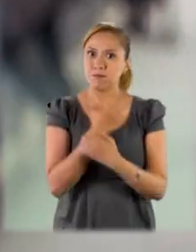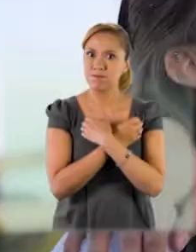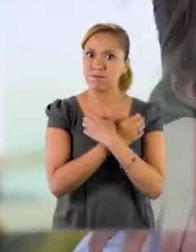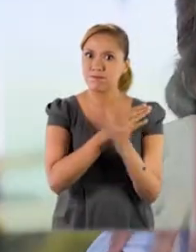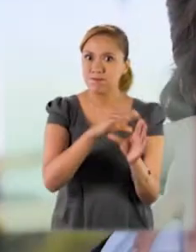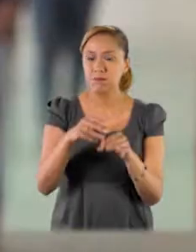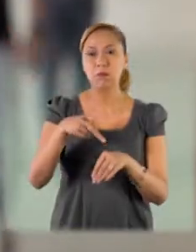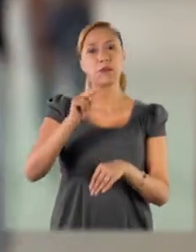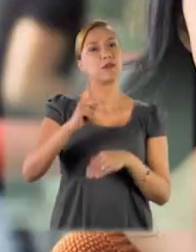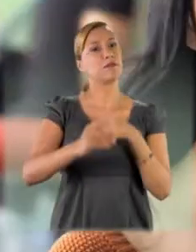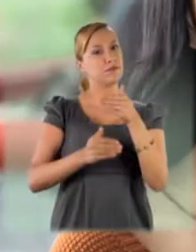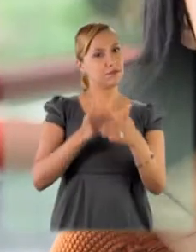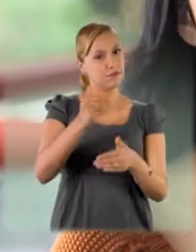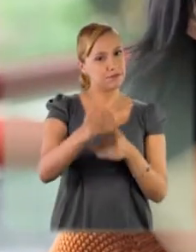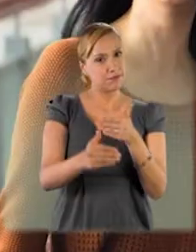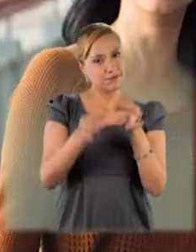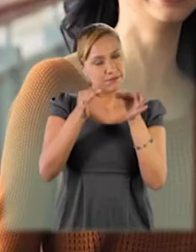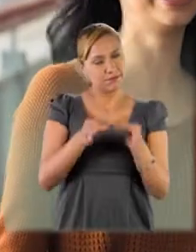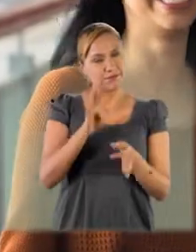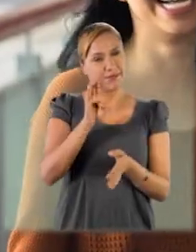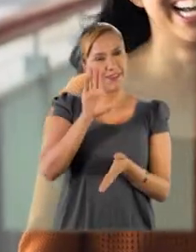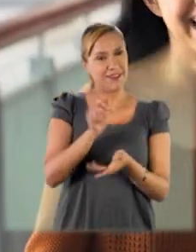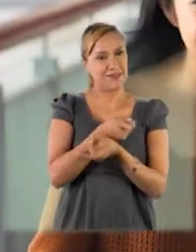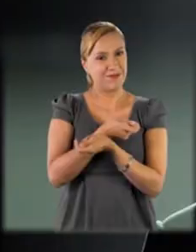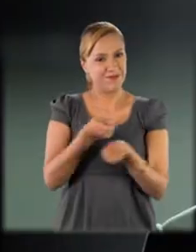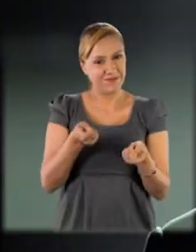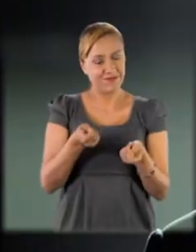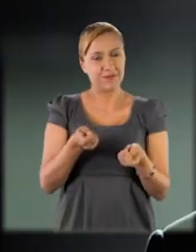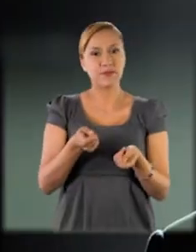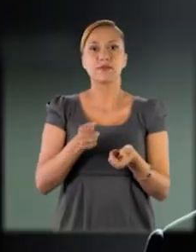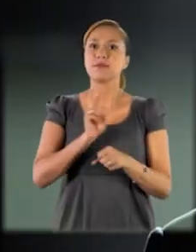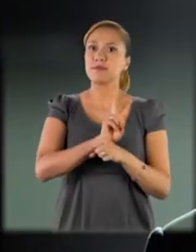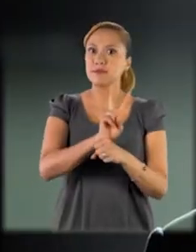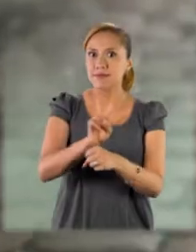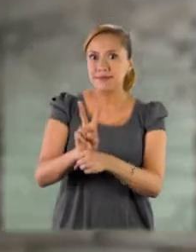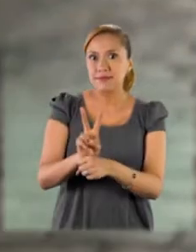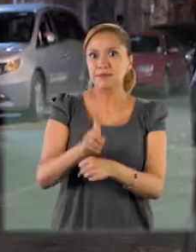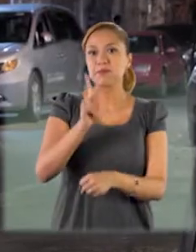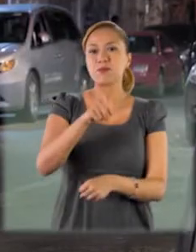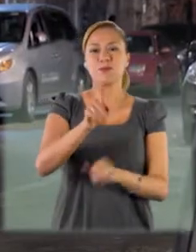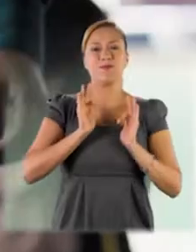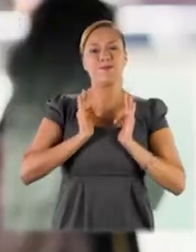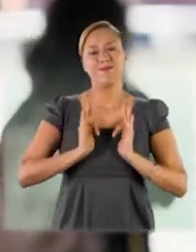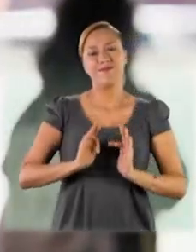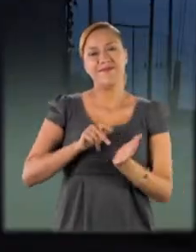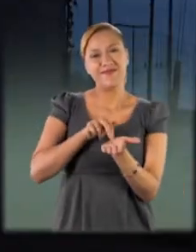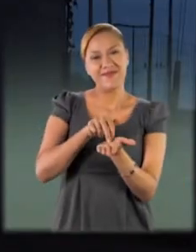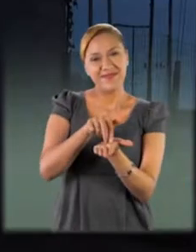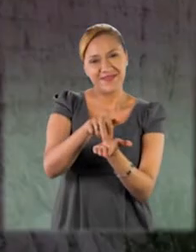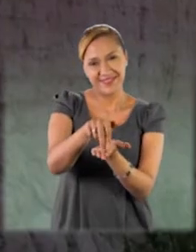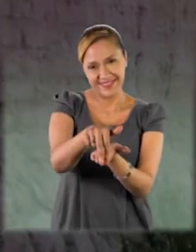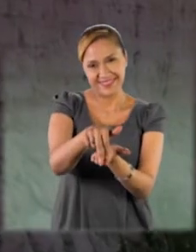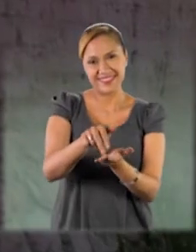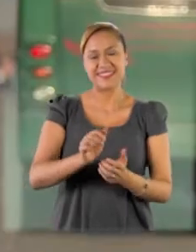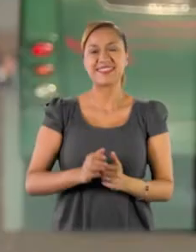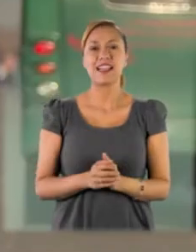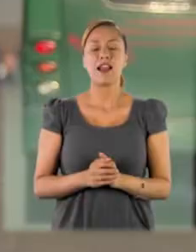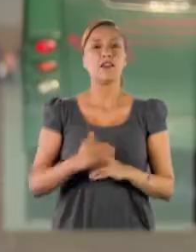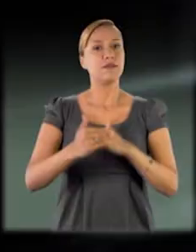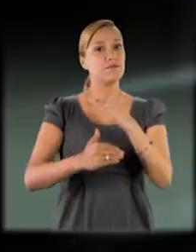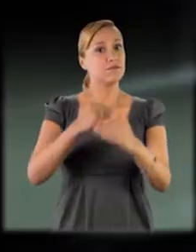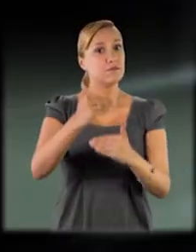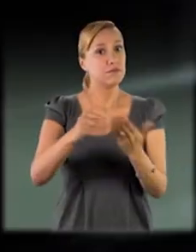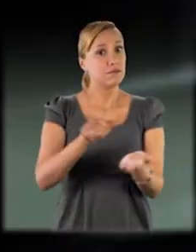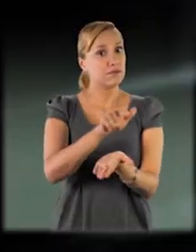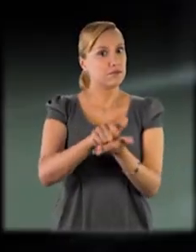de calidad, pero también avanzar con el mayor número de becas. Avanzar en seguridad, pero que te permita caminar sin miedo en las